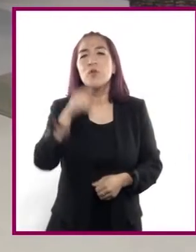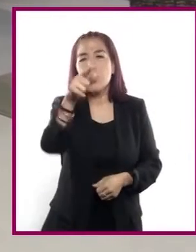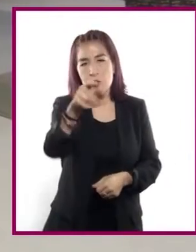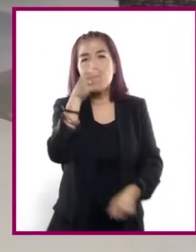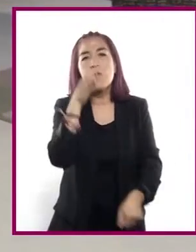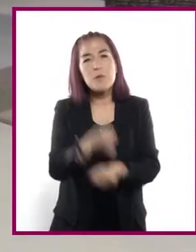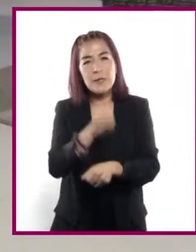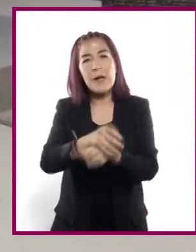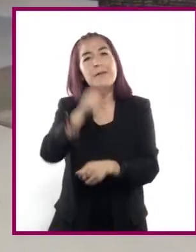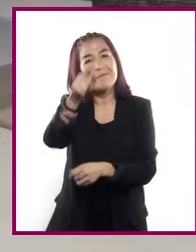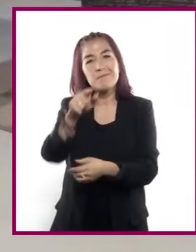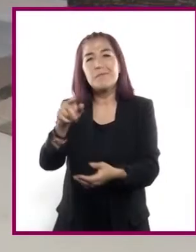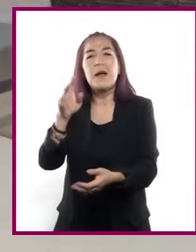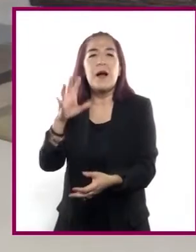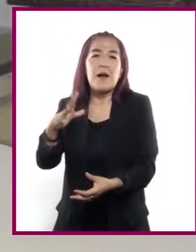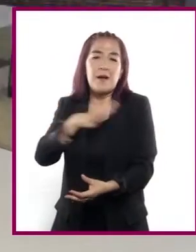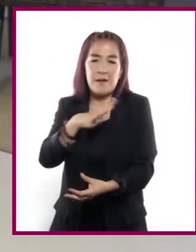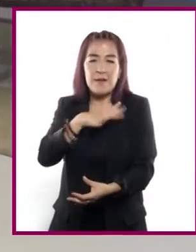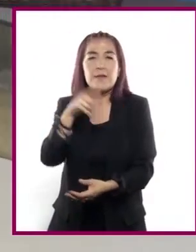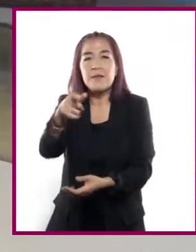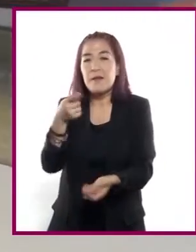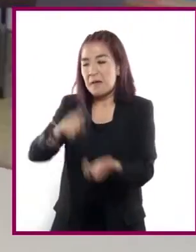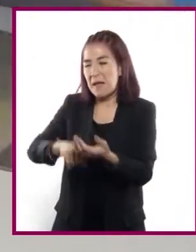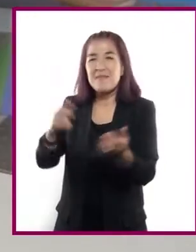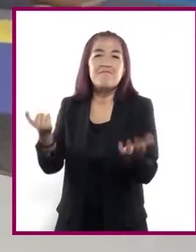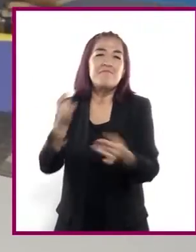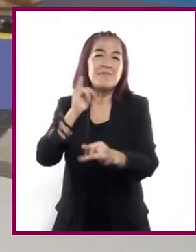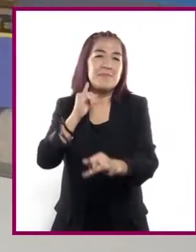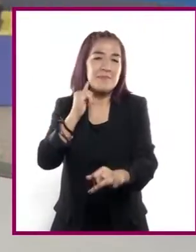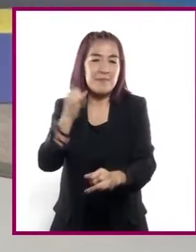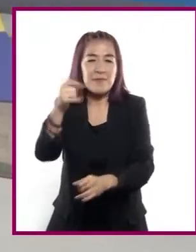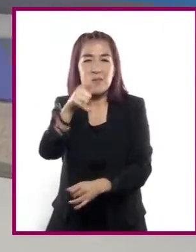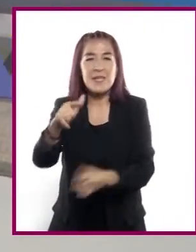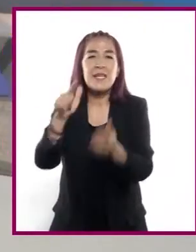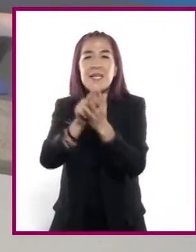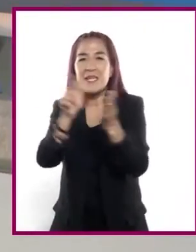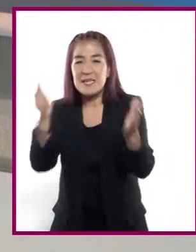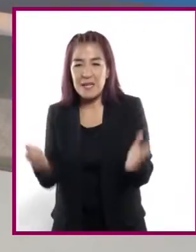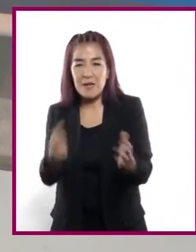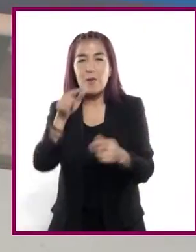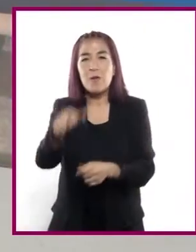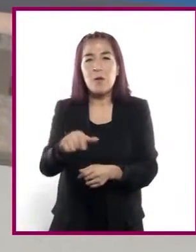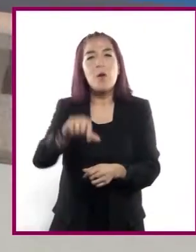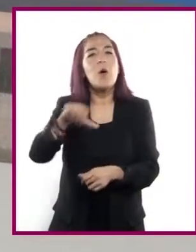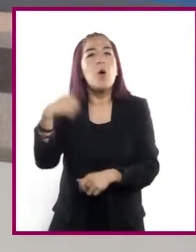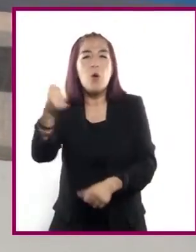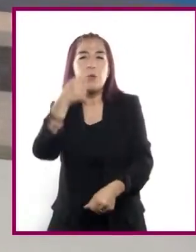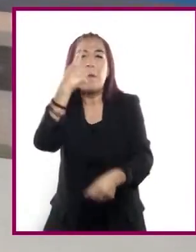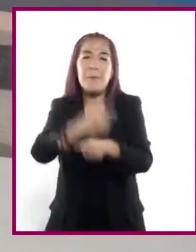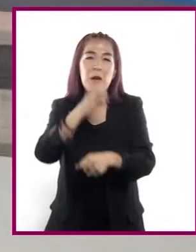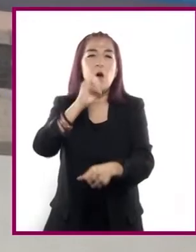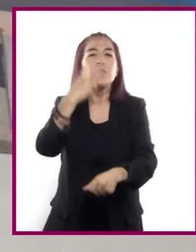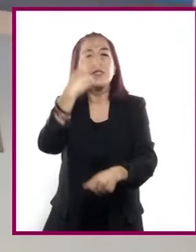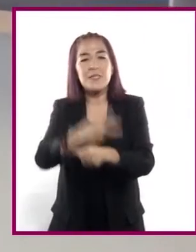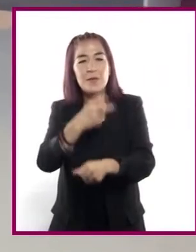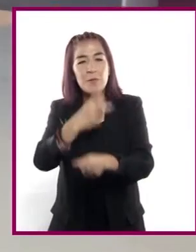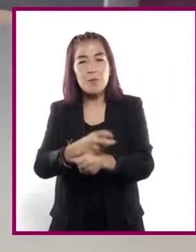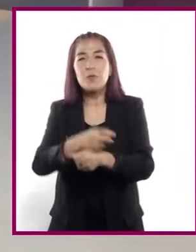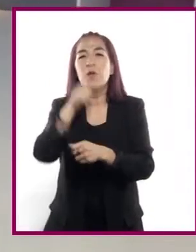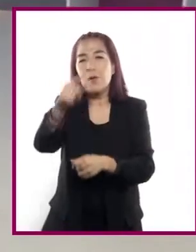Consulten en los medios que se encuentren a su alcance, como sus libros de texto de otros grados o